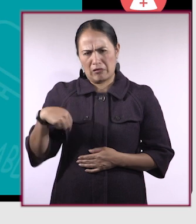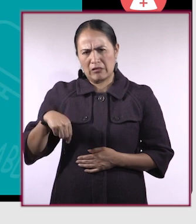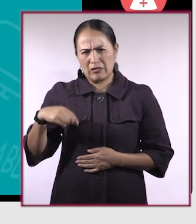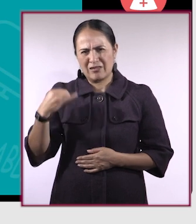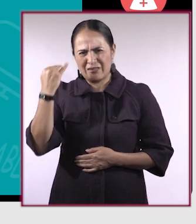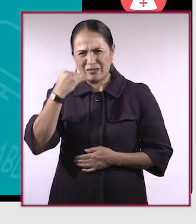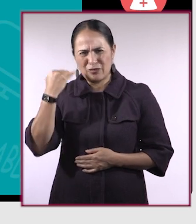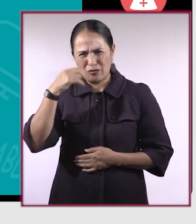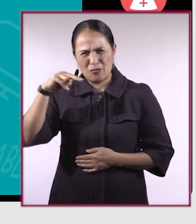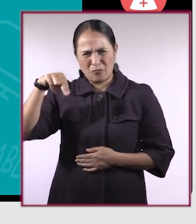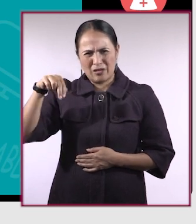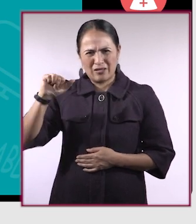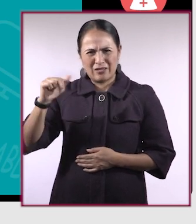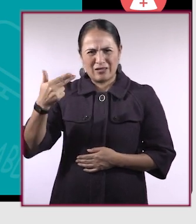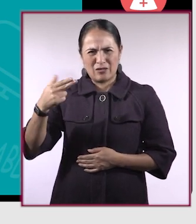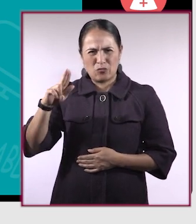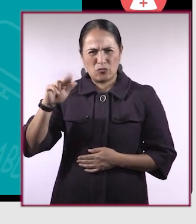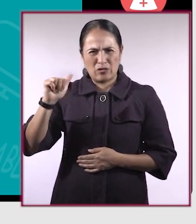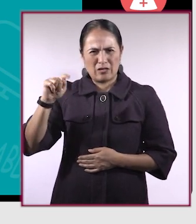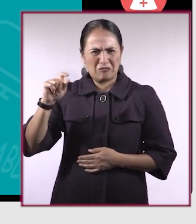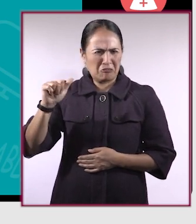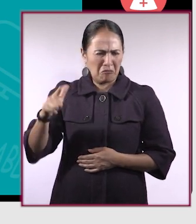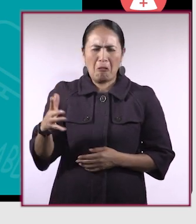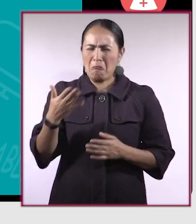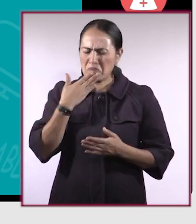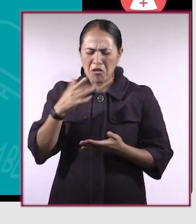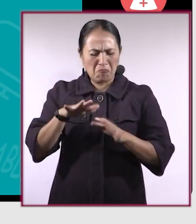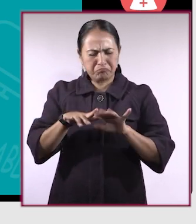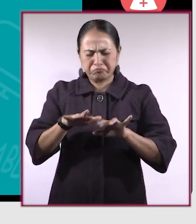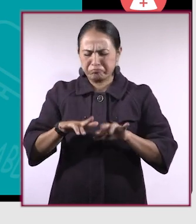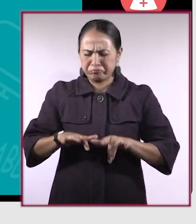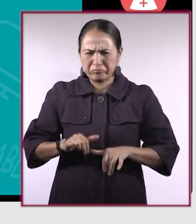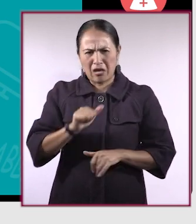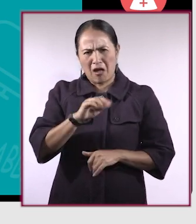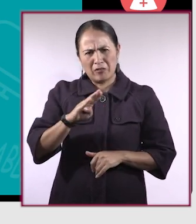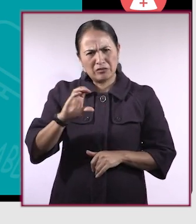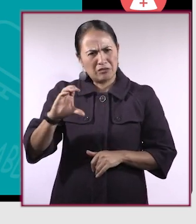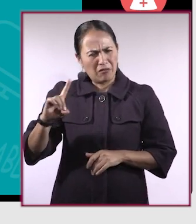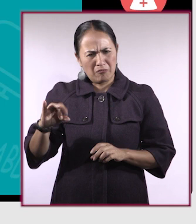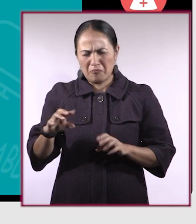escribir perfectamente nuestra lengua, ¿no? Ya que